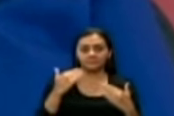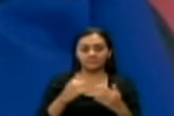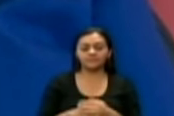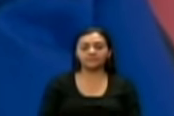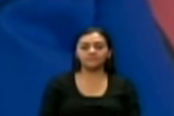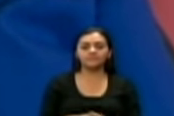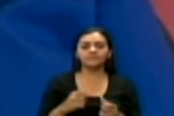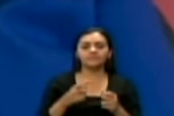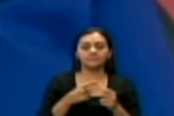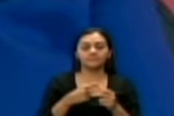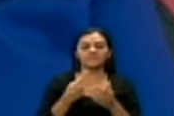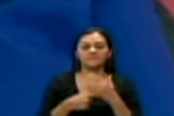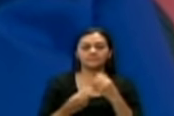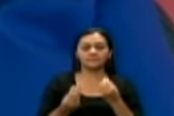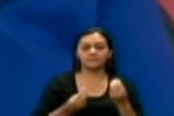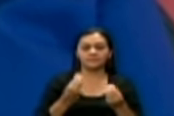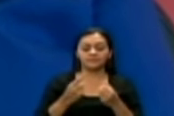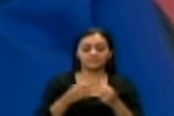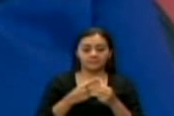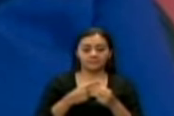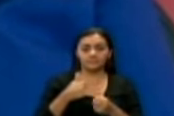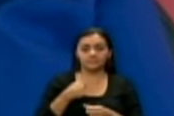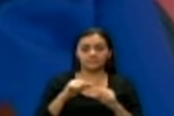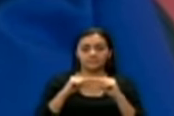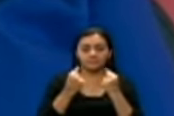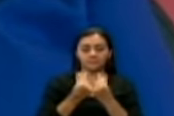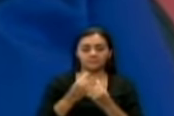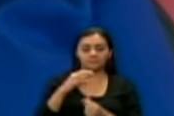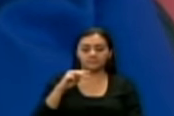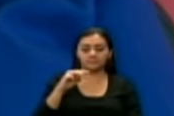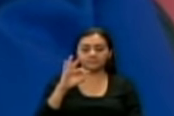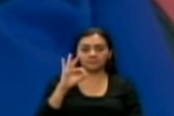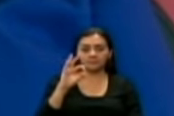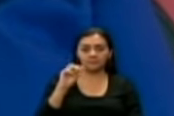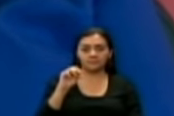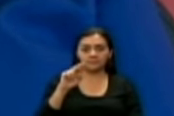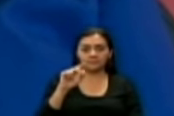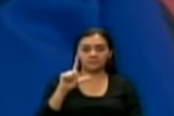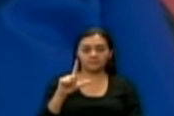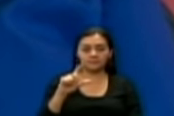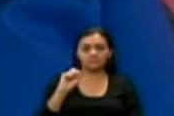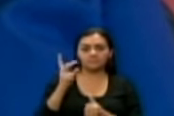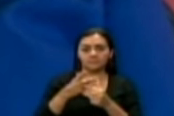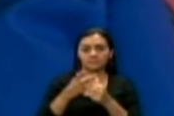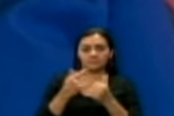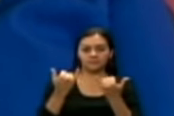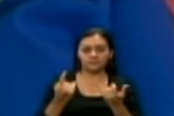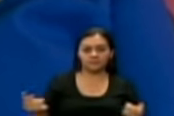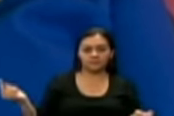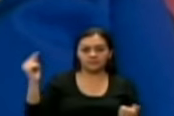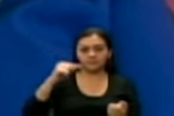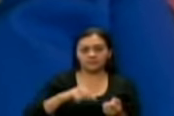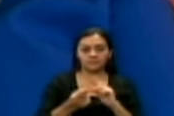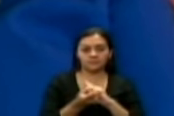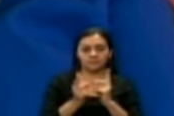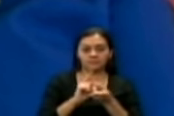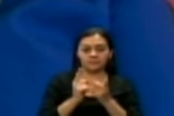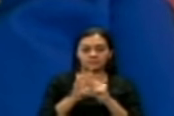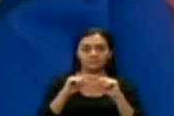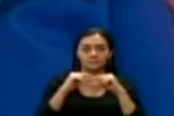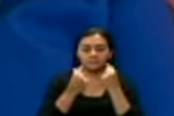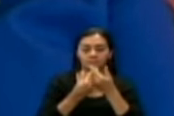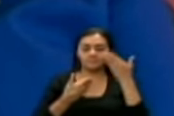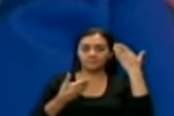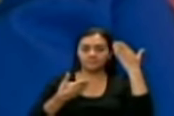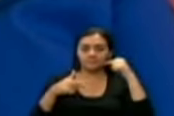primer lugar, nosotros como partido estamos concurriendo por segunda vez a este encuentro de partidos progresistas de